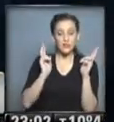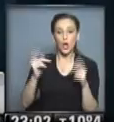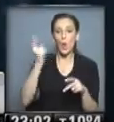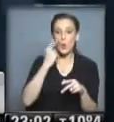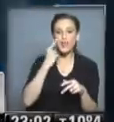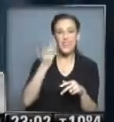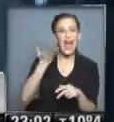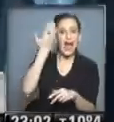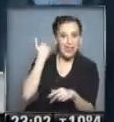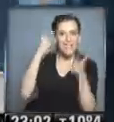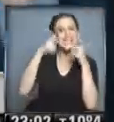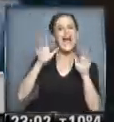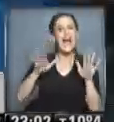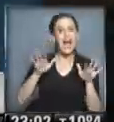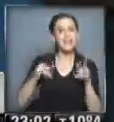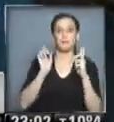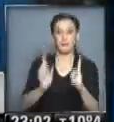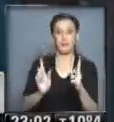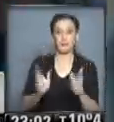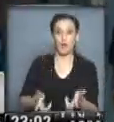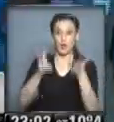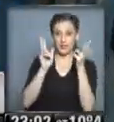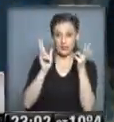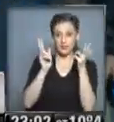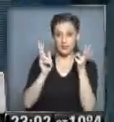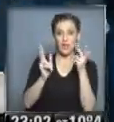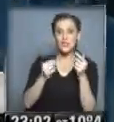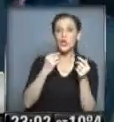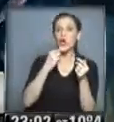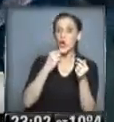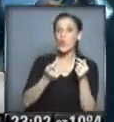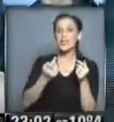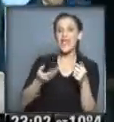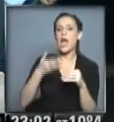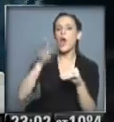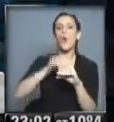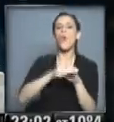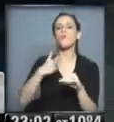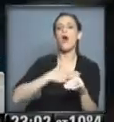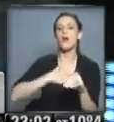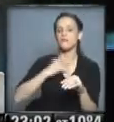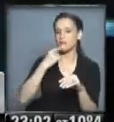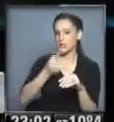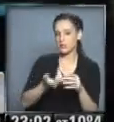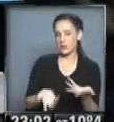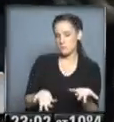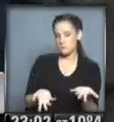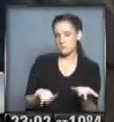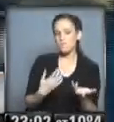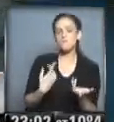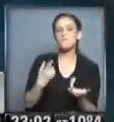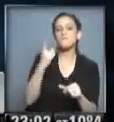vivían ángeles rawson finalmente se auto incriminó según el primer informe